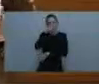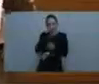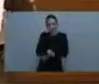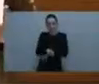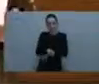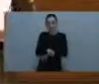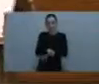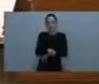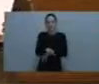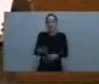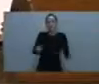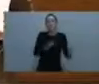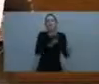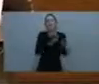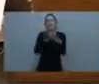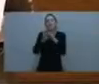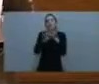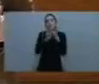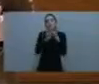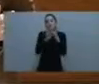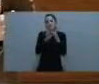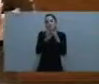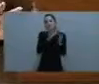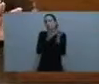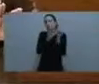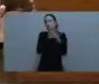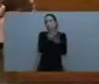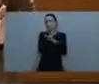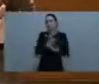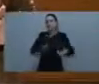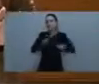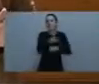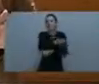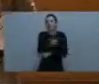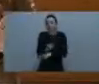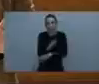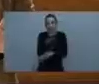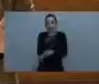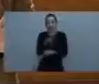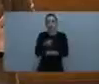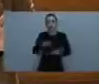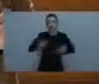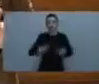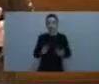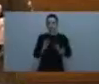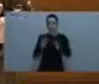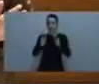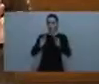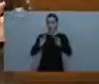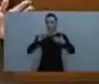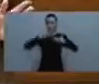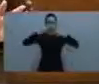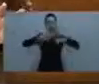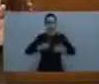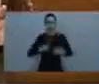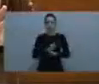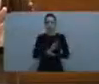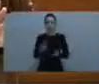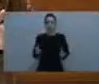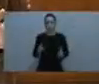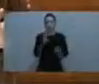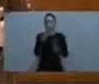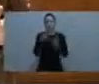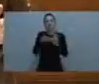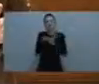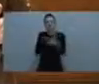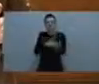qué alianzas parlamentarias hace, pero no por asegurar su silla, que sabemos que es su absoluta